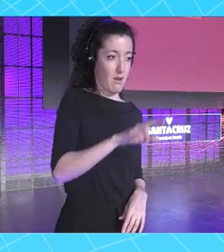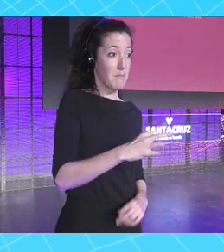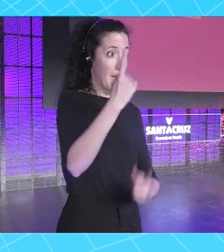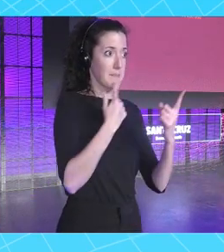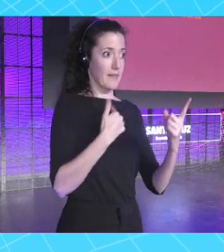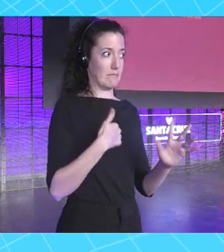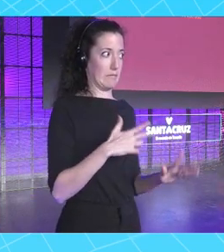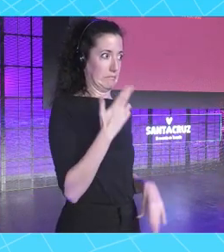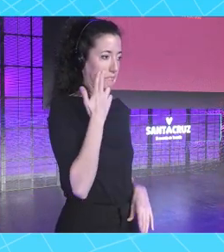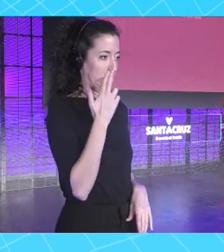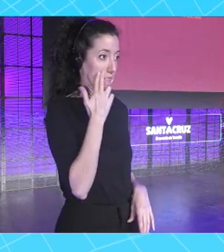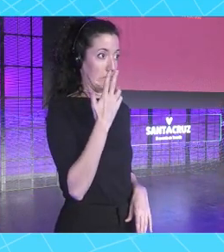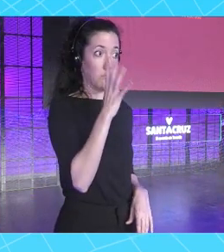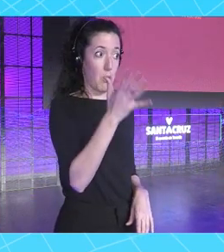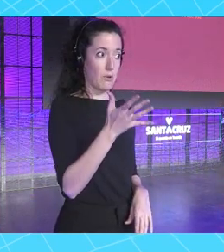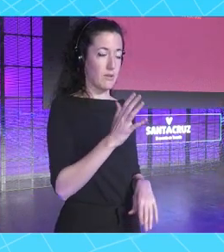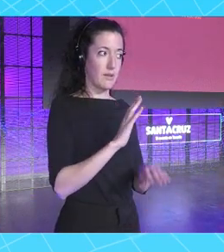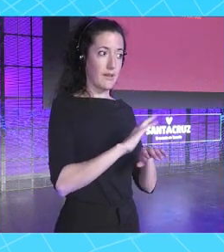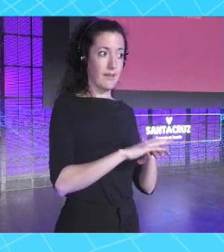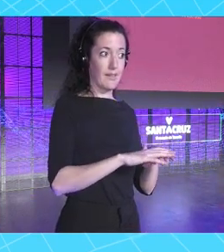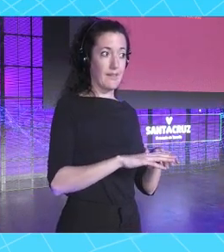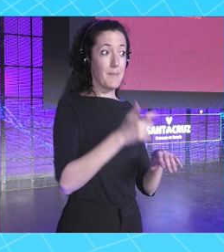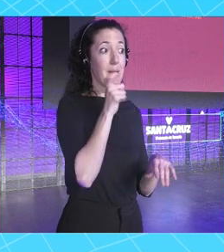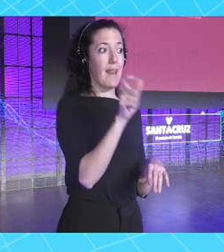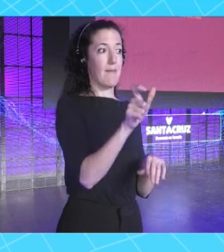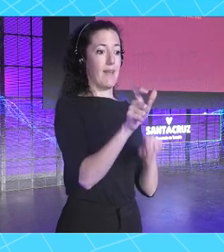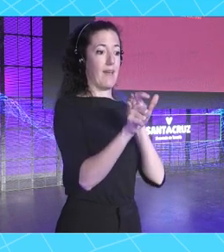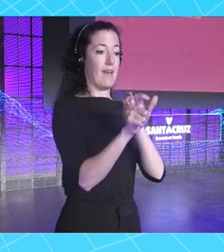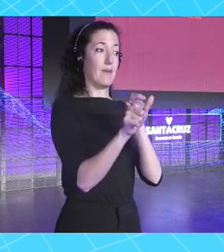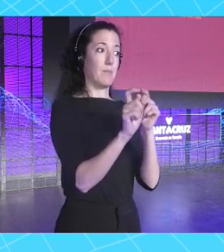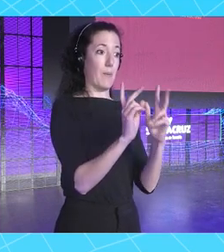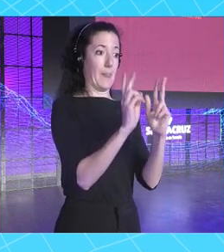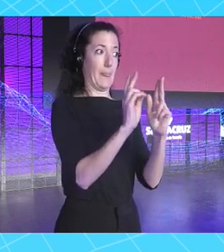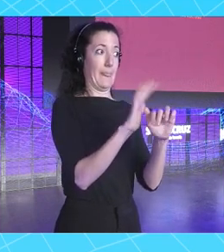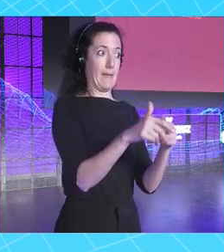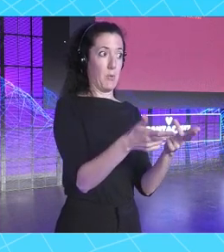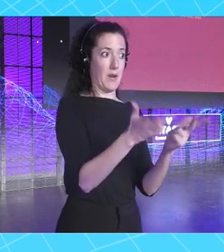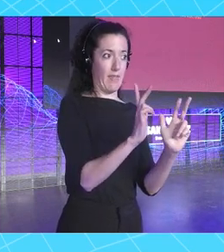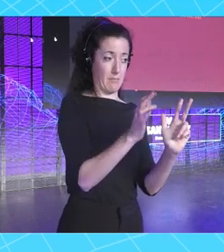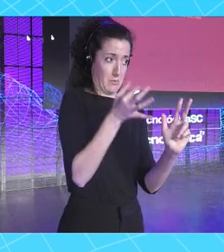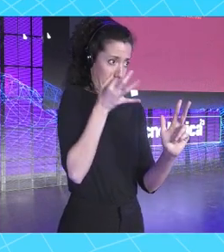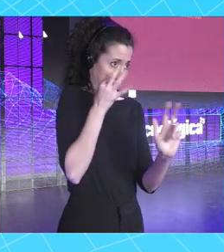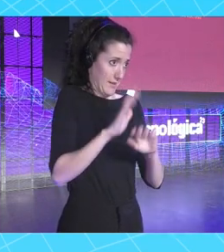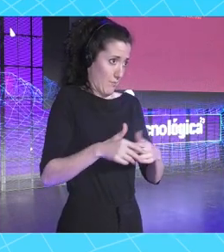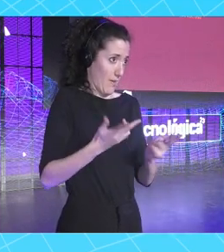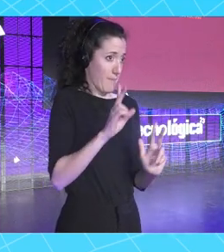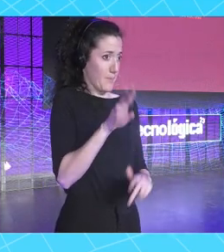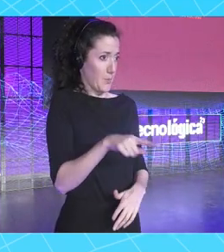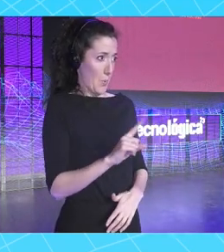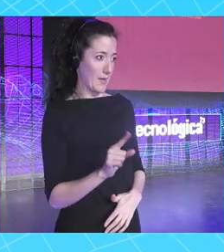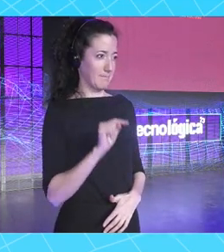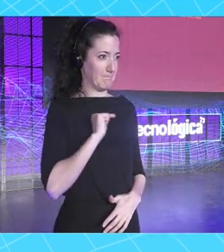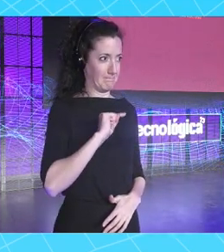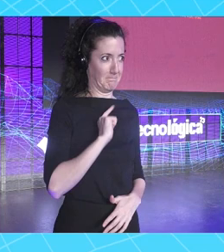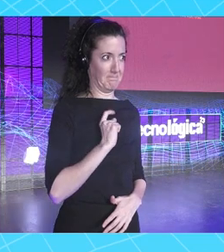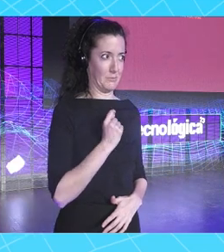suena a democracia pero no lo es Pues suena como un mal sustituto no y yo insisto